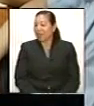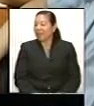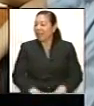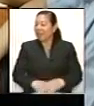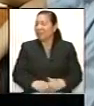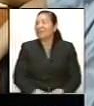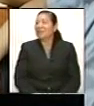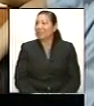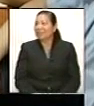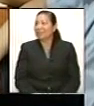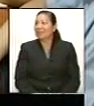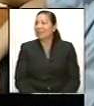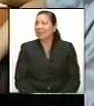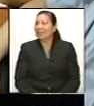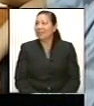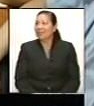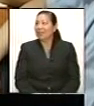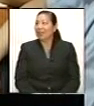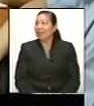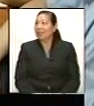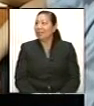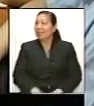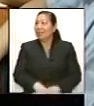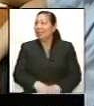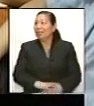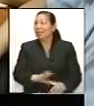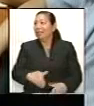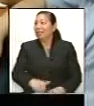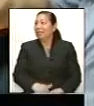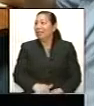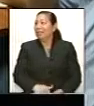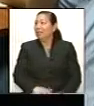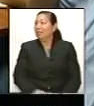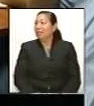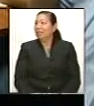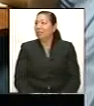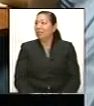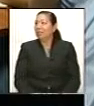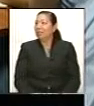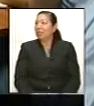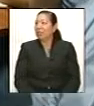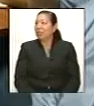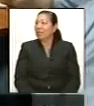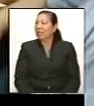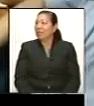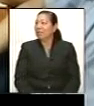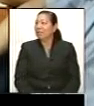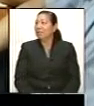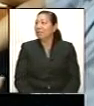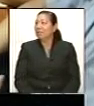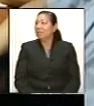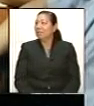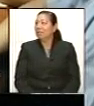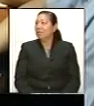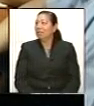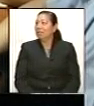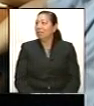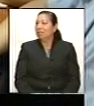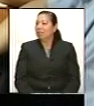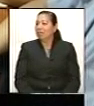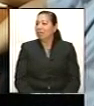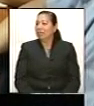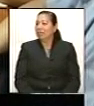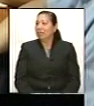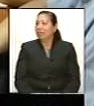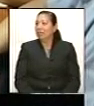100, podemos en este caso llamar al usuario. Lo digo como opcional, ¿por qué? Porque tengamos en cuenta que, por ejemplo, nosotros como